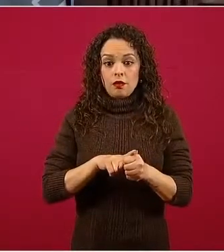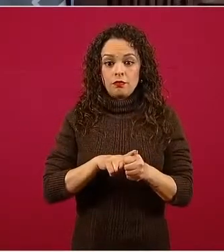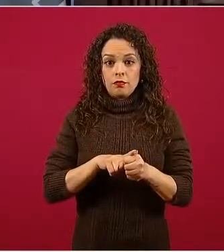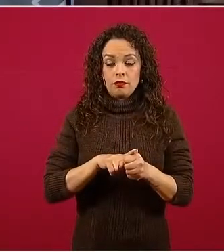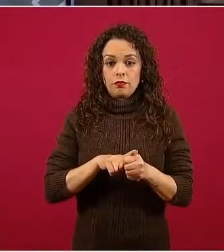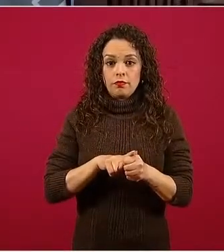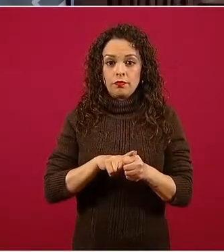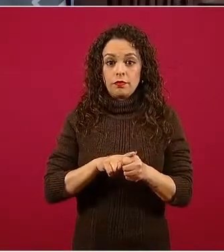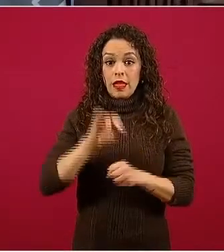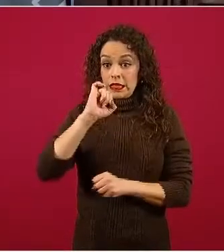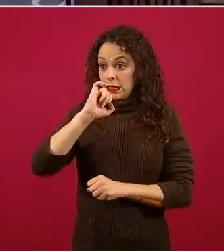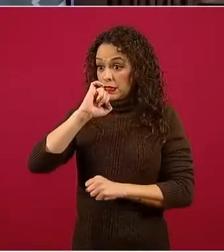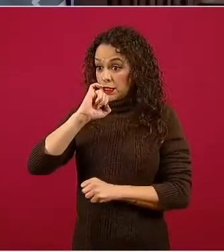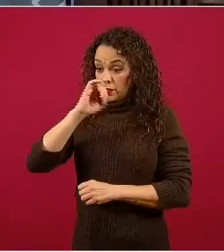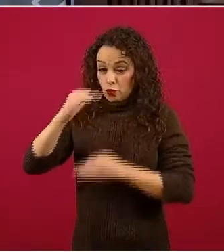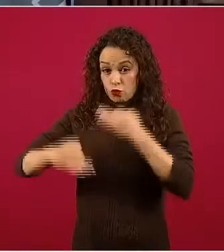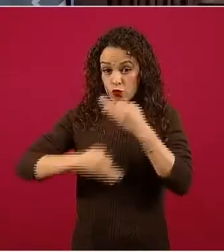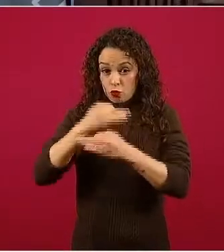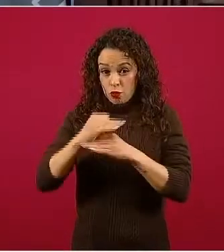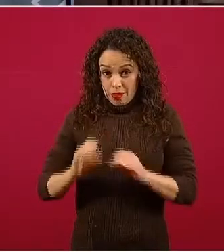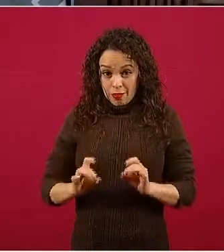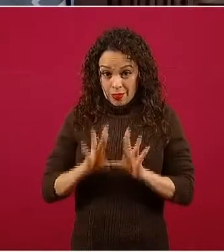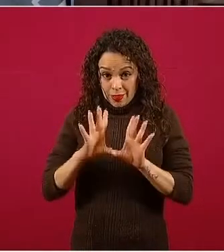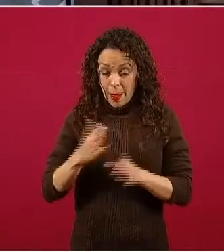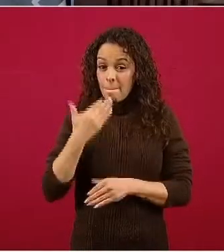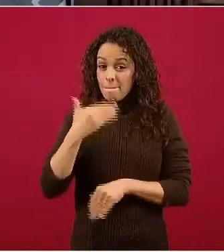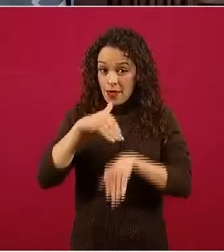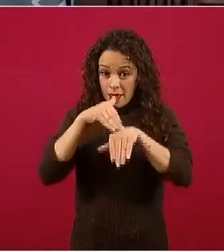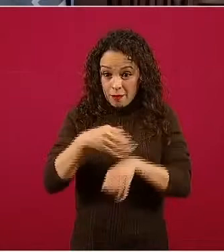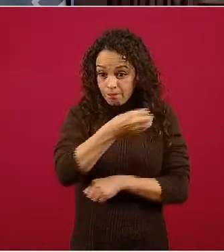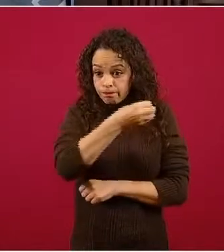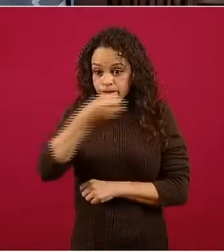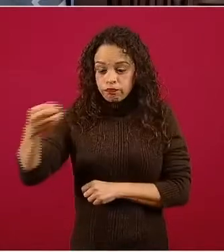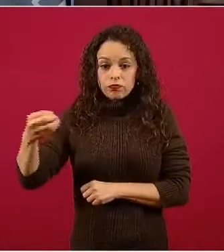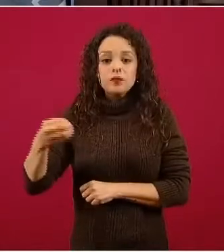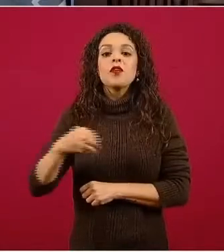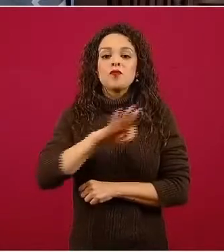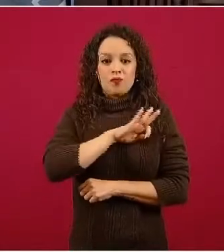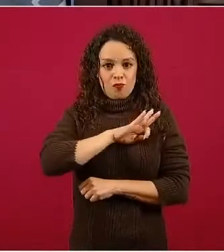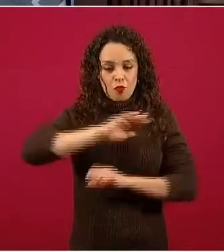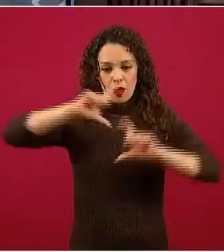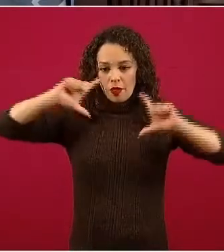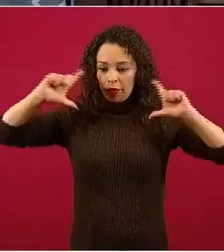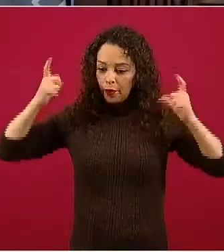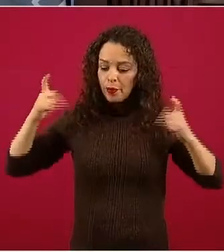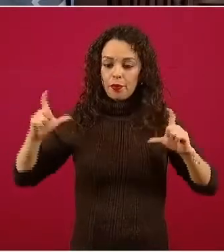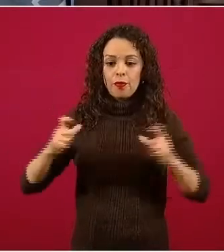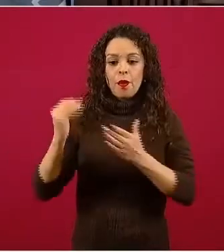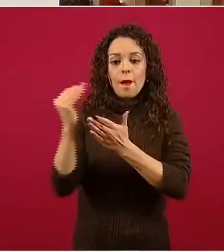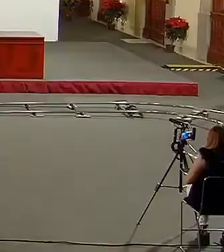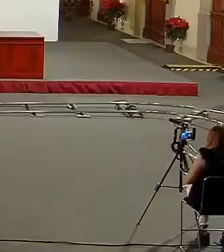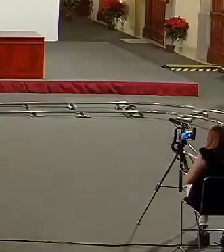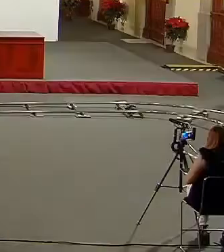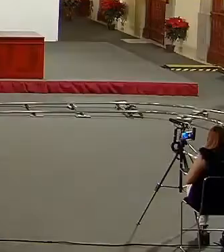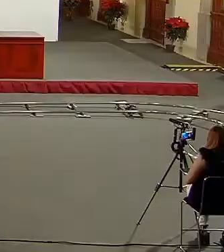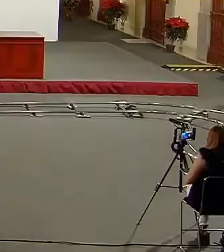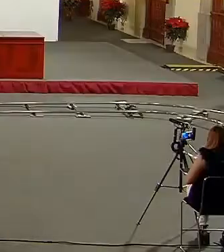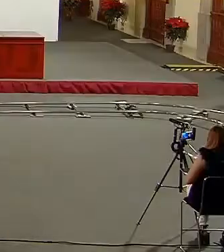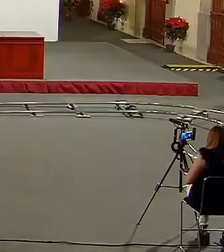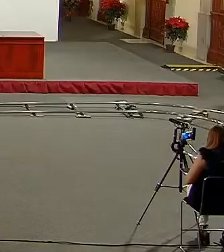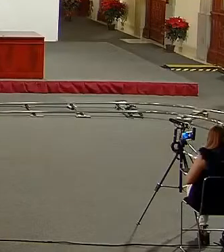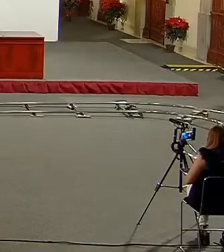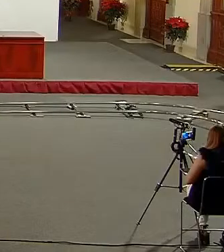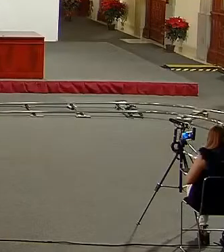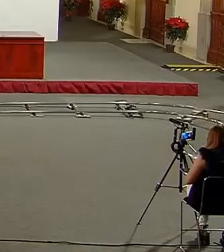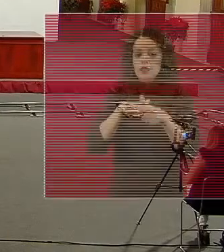si todas y todos cumplimos, vamos a bajar los contagios en la ciudad. Seguiré